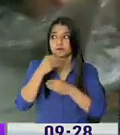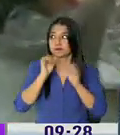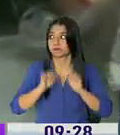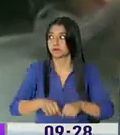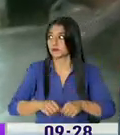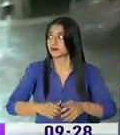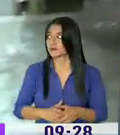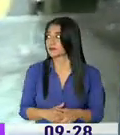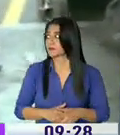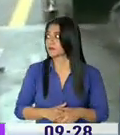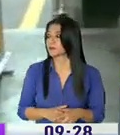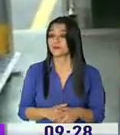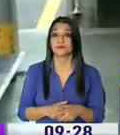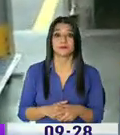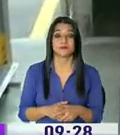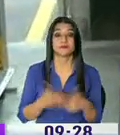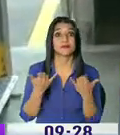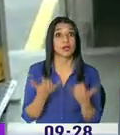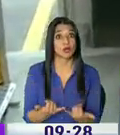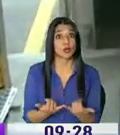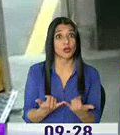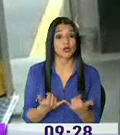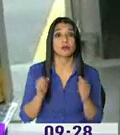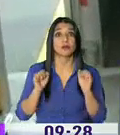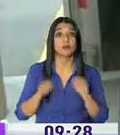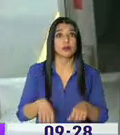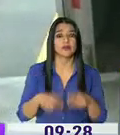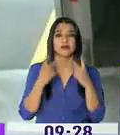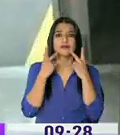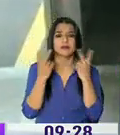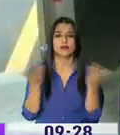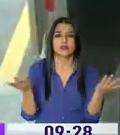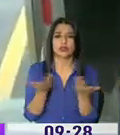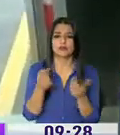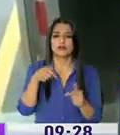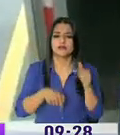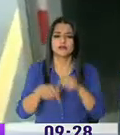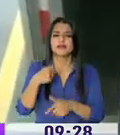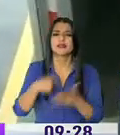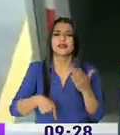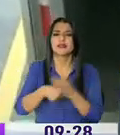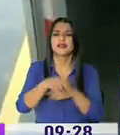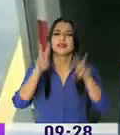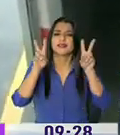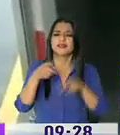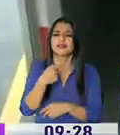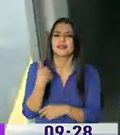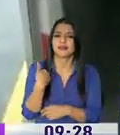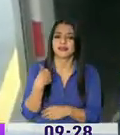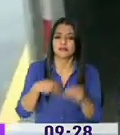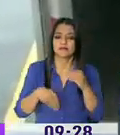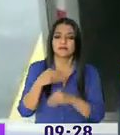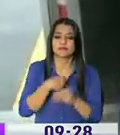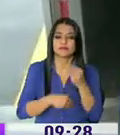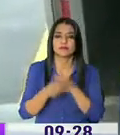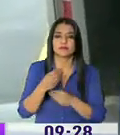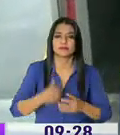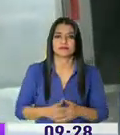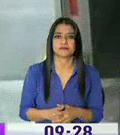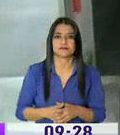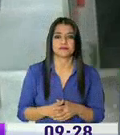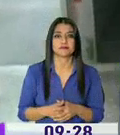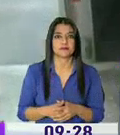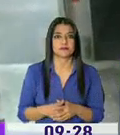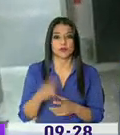costado. Cristian, queremos que contigo podamos ver precisamente qué contienen estos kits alimenticios. Vamos a tratar de